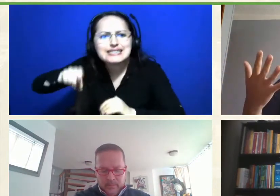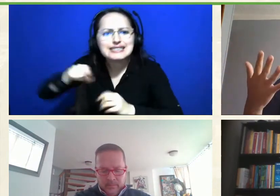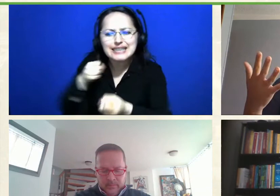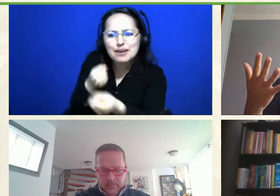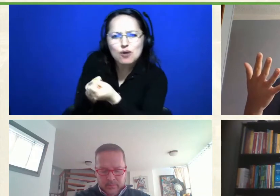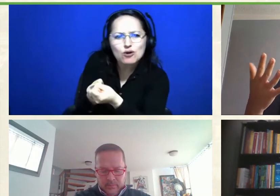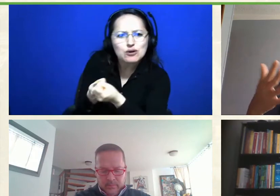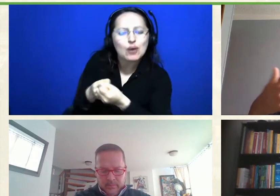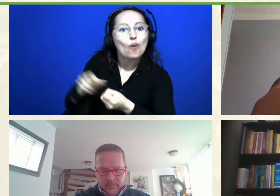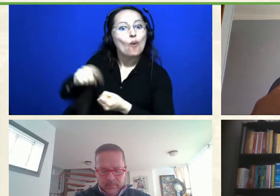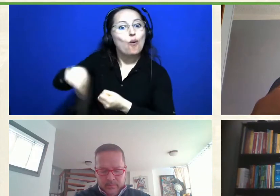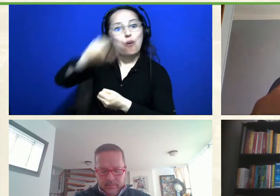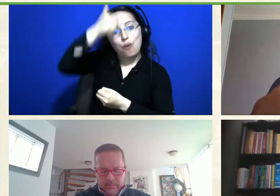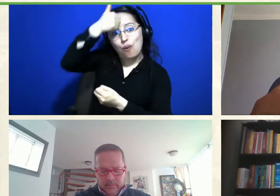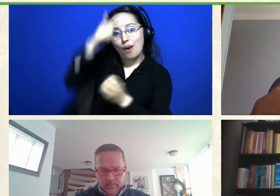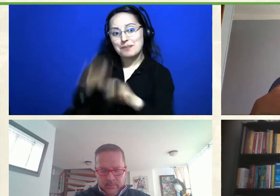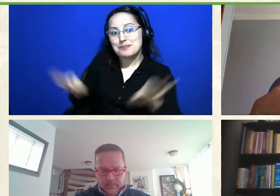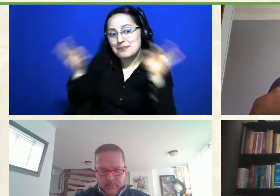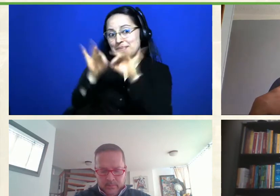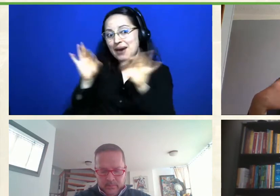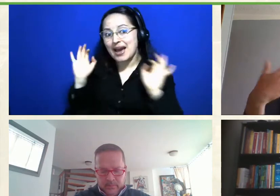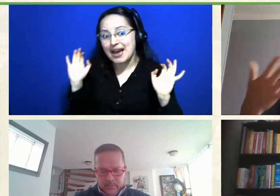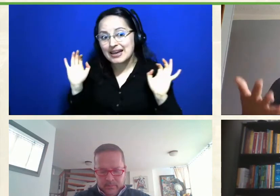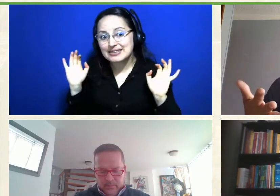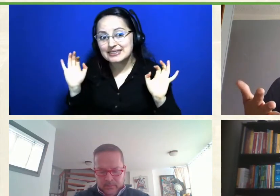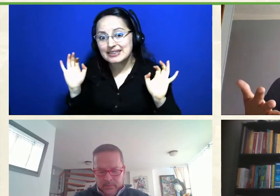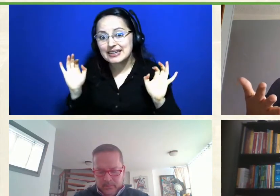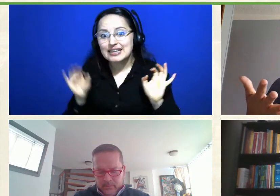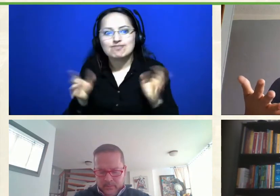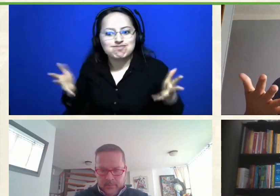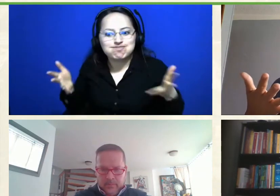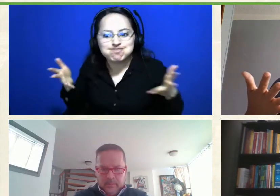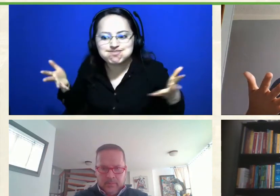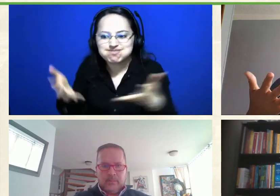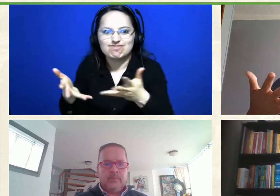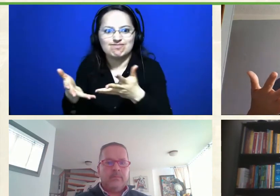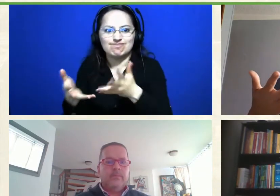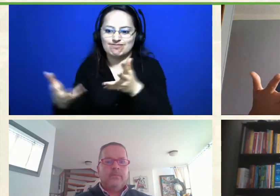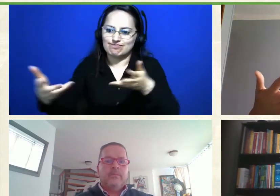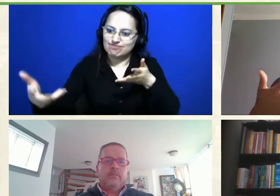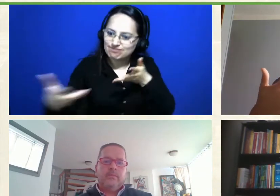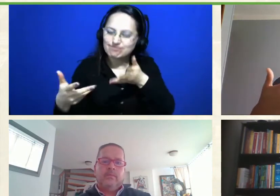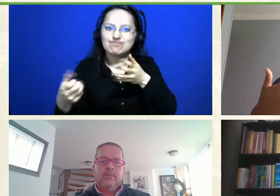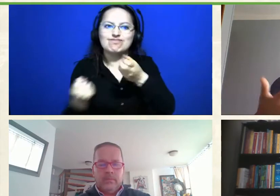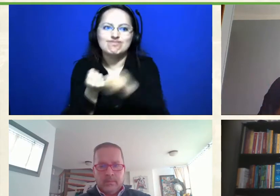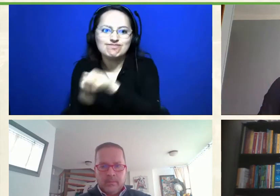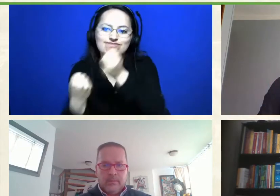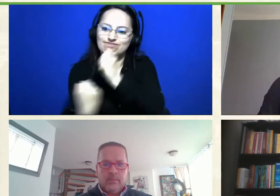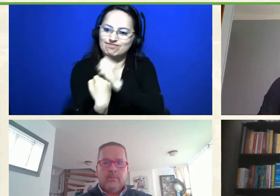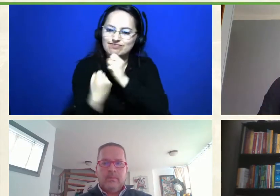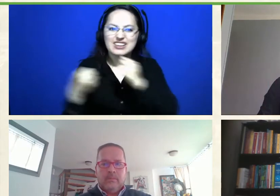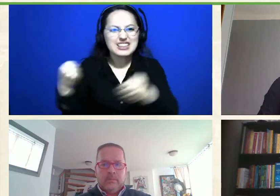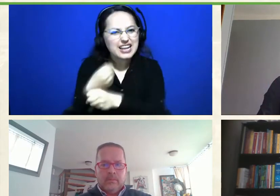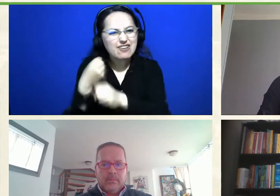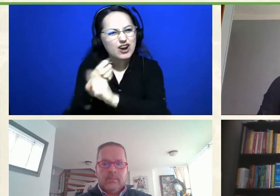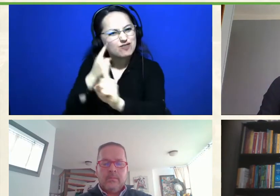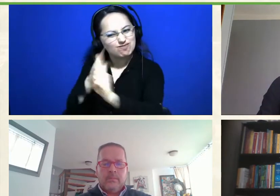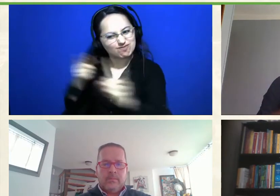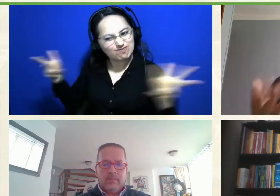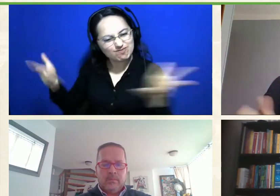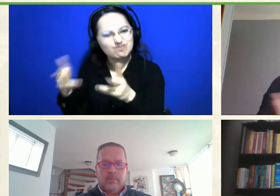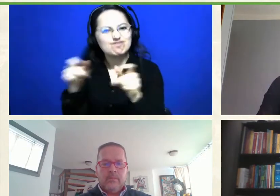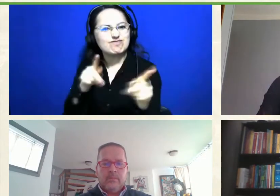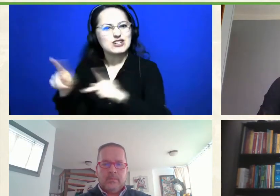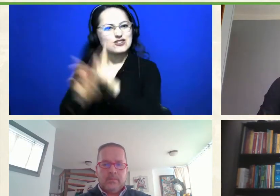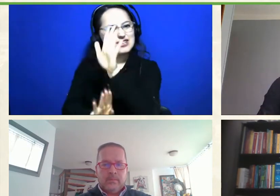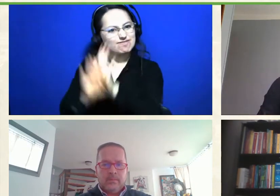eso es como lo fundamental, ese trabajo por el bienestar común de los ciudadanos y las ciudadanas. Sería como esa